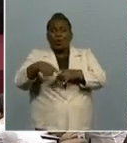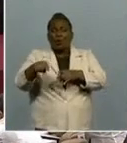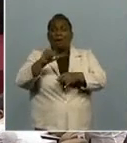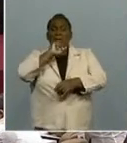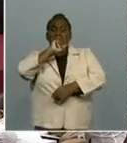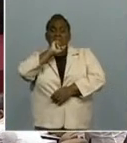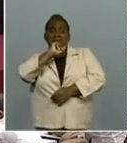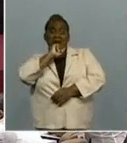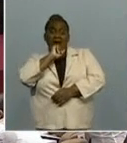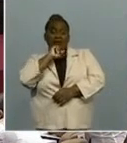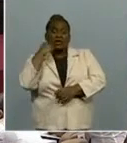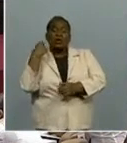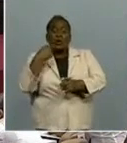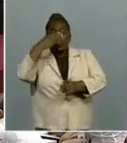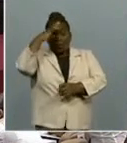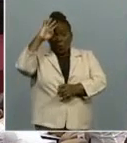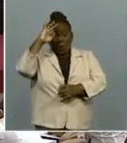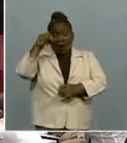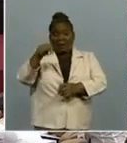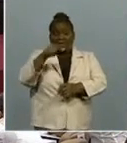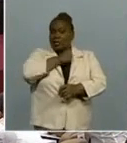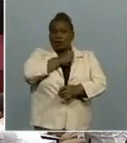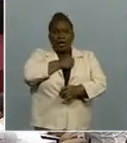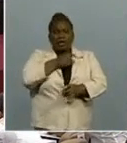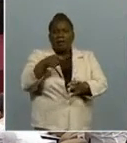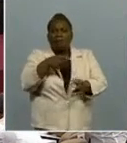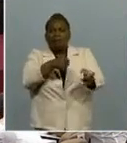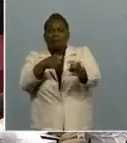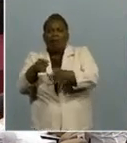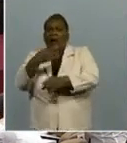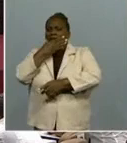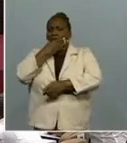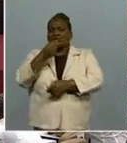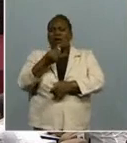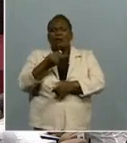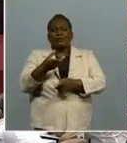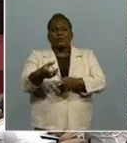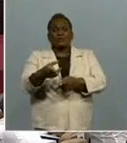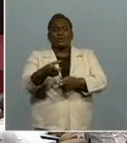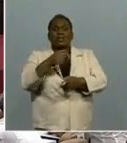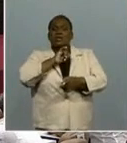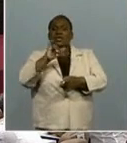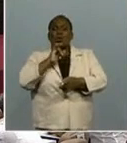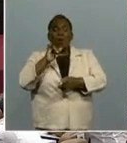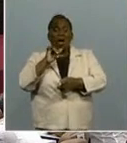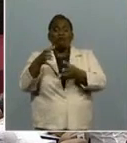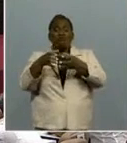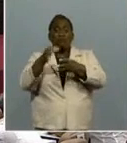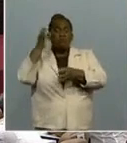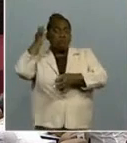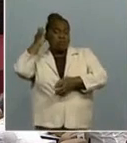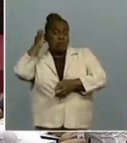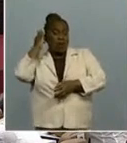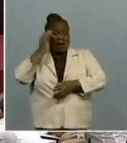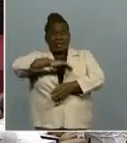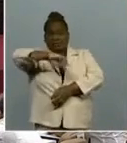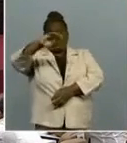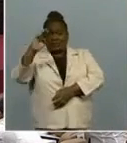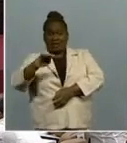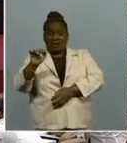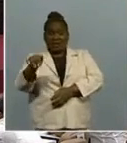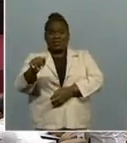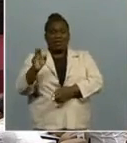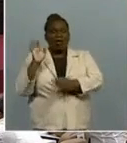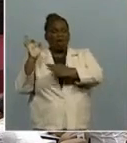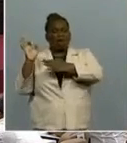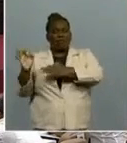enfrentando a la dictadura que asesinaba a sus hijos el pelotón femenino de la sierra la fidelidad sin límites